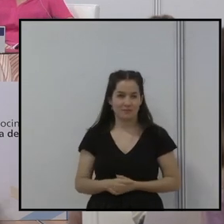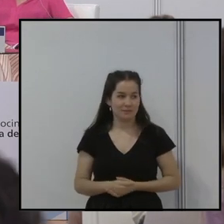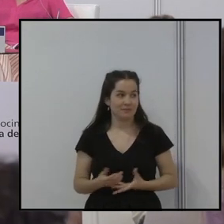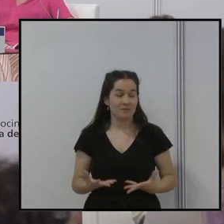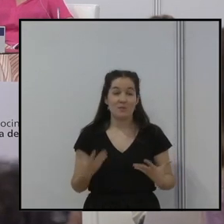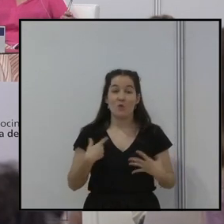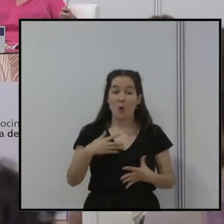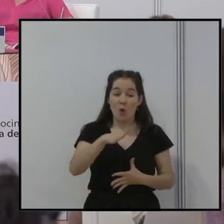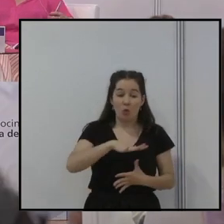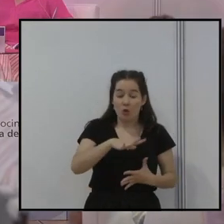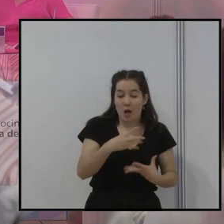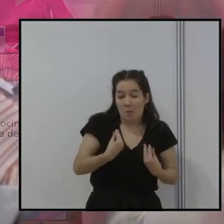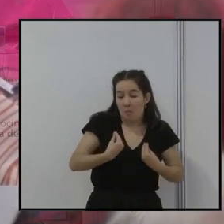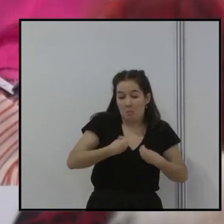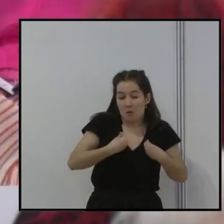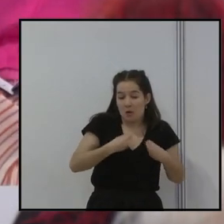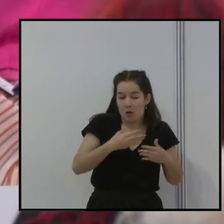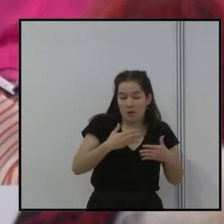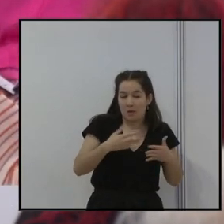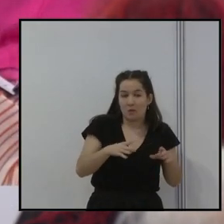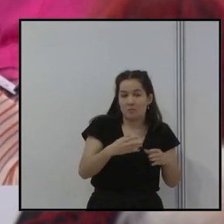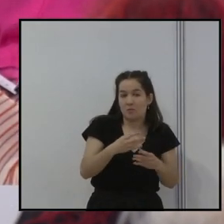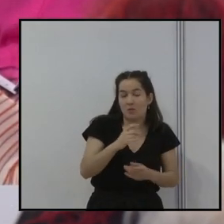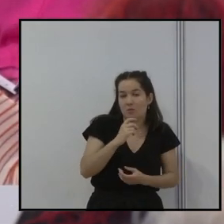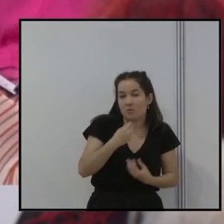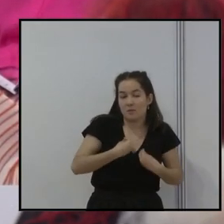como quieres. No, y hay que intentarlo, eso hay sí que intentarlo, creo. Sí.